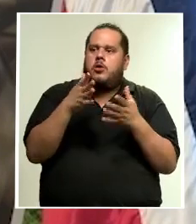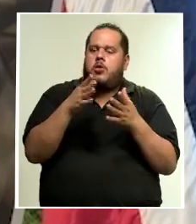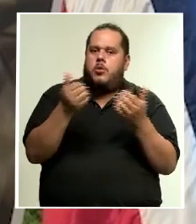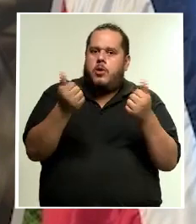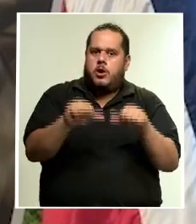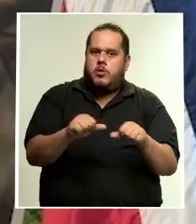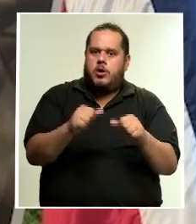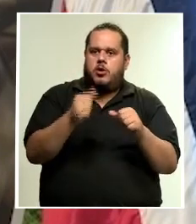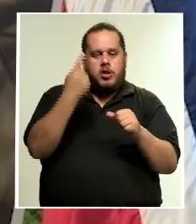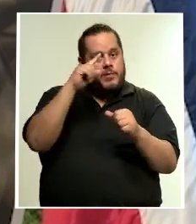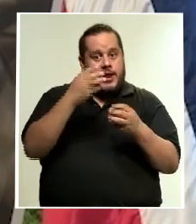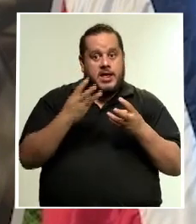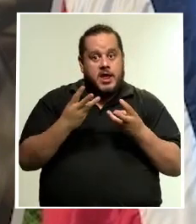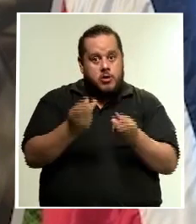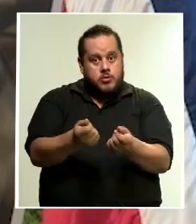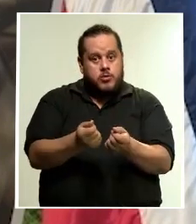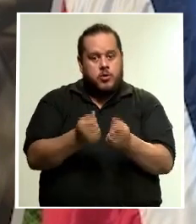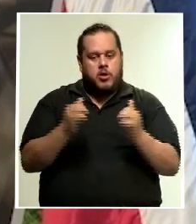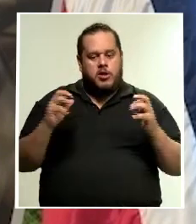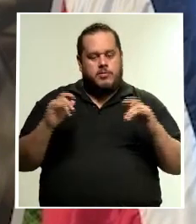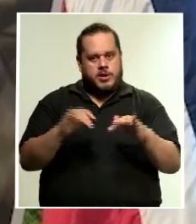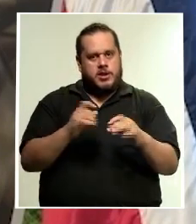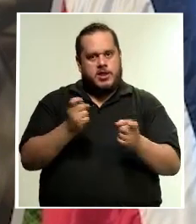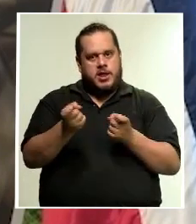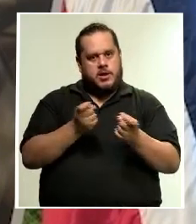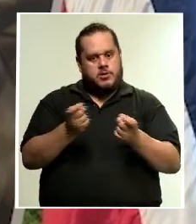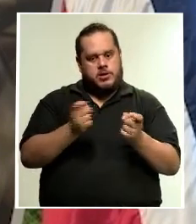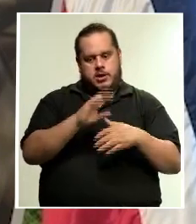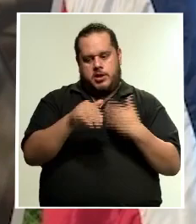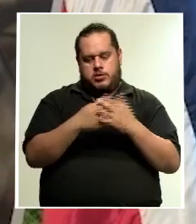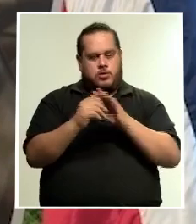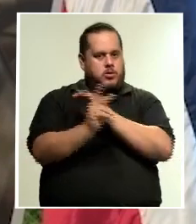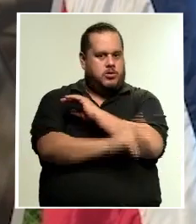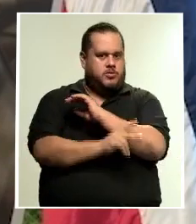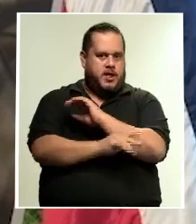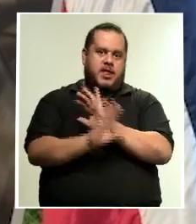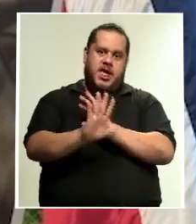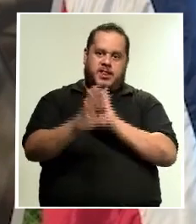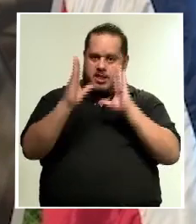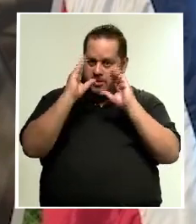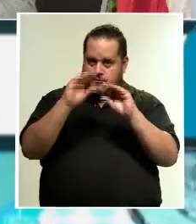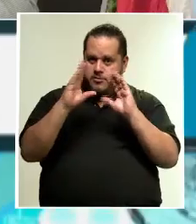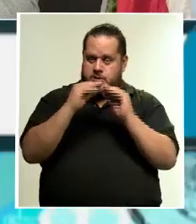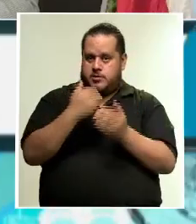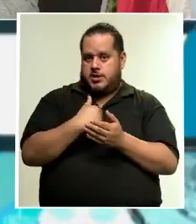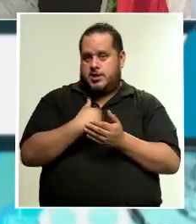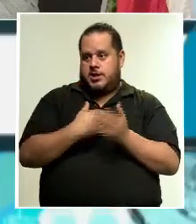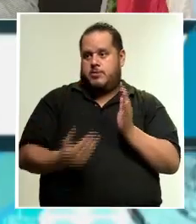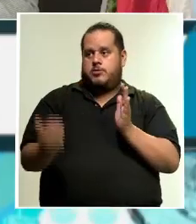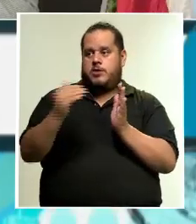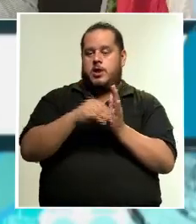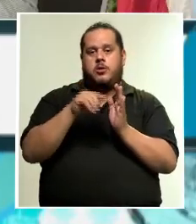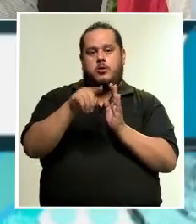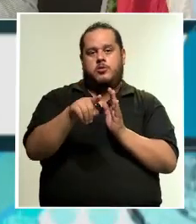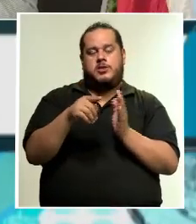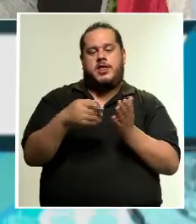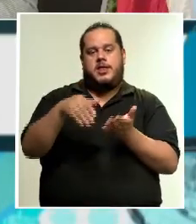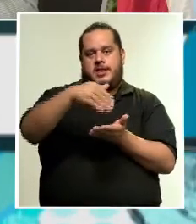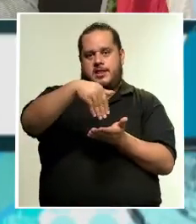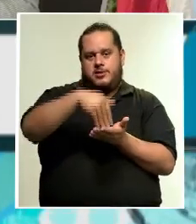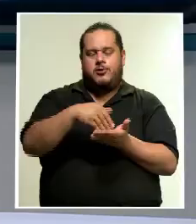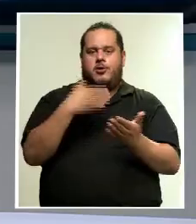los flujos migratorios sean controlados en todos los países. Esa es la información que tenemos. Regreso con ustedes al estudio. Buenas noches.